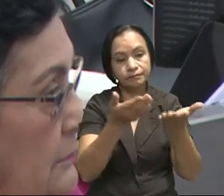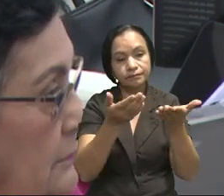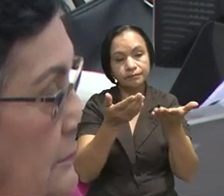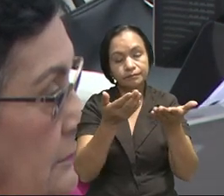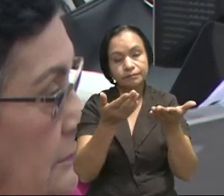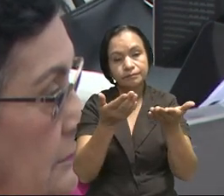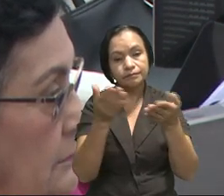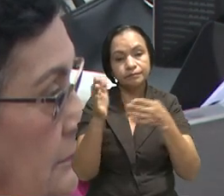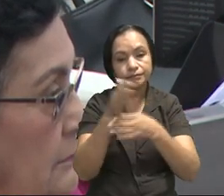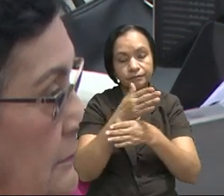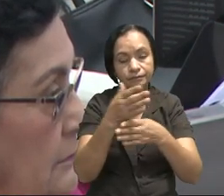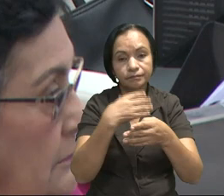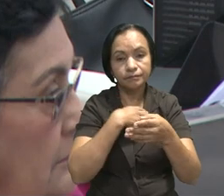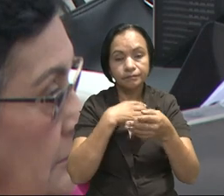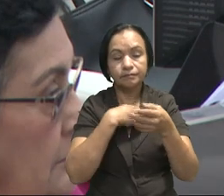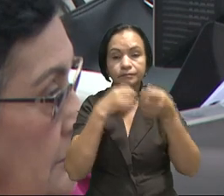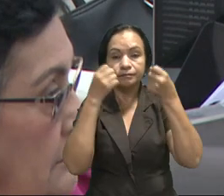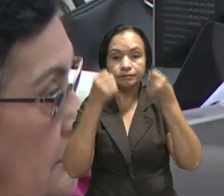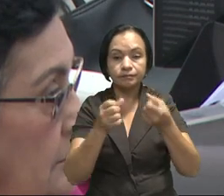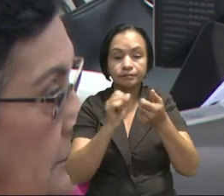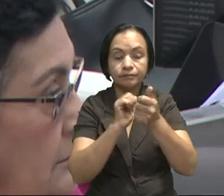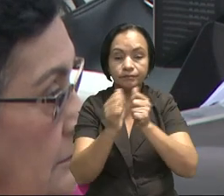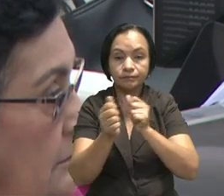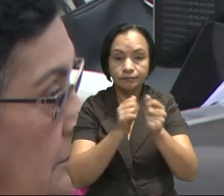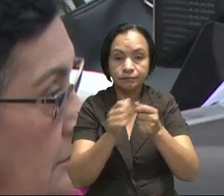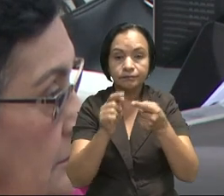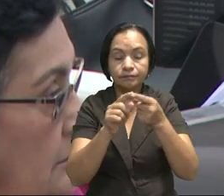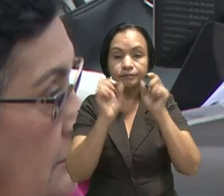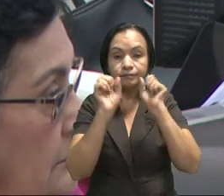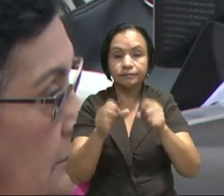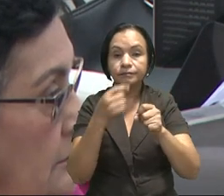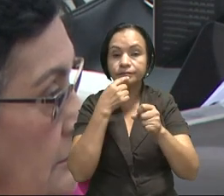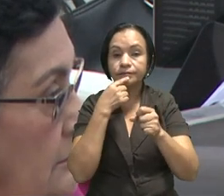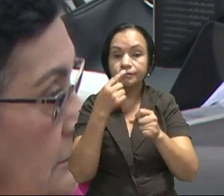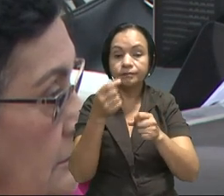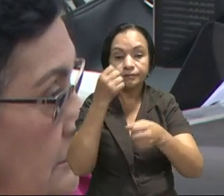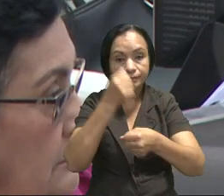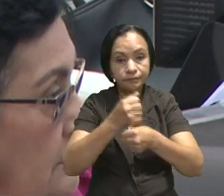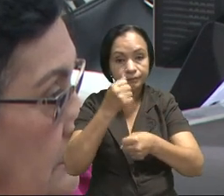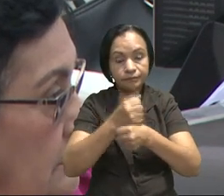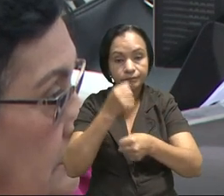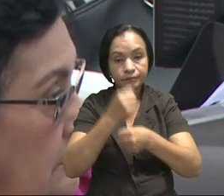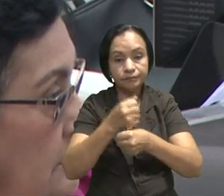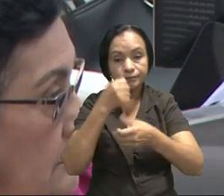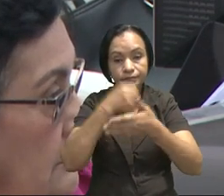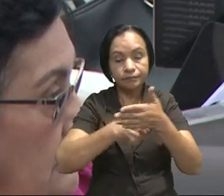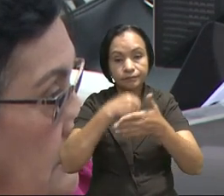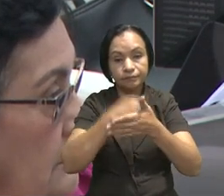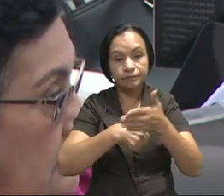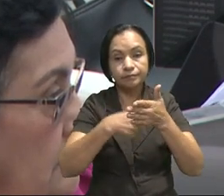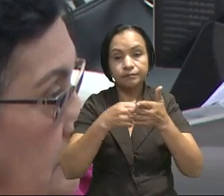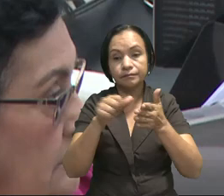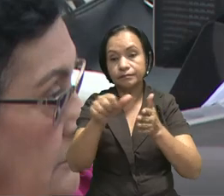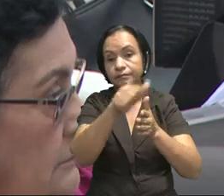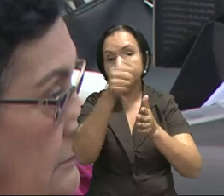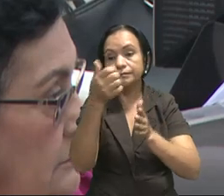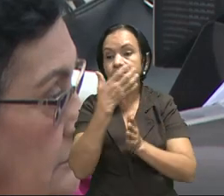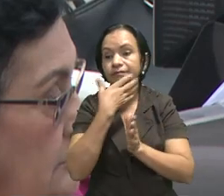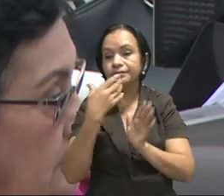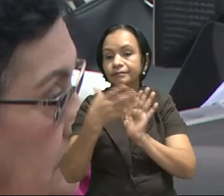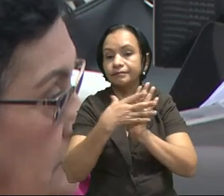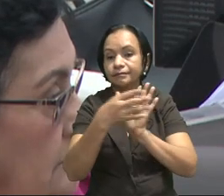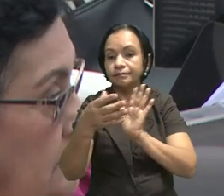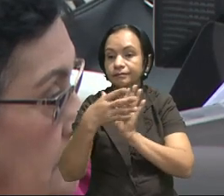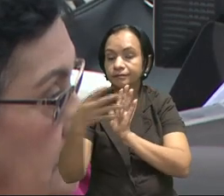los amplios méritos de este connotado deportista, podemos señalar que su trabajo tesonero ha contribuido a inspirar a jóvenes